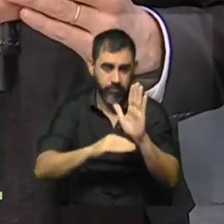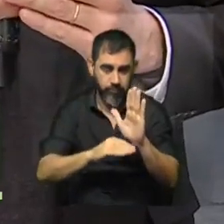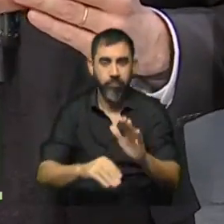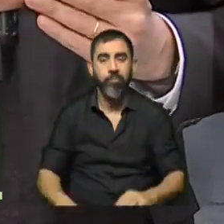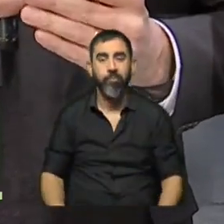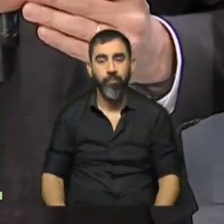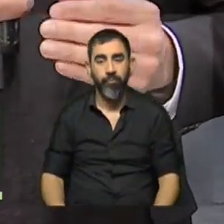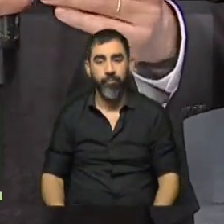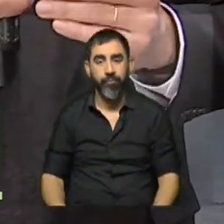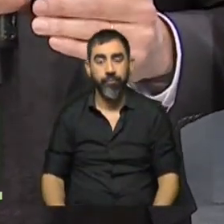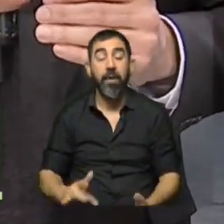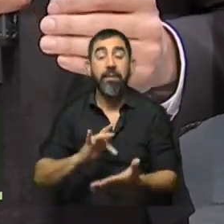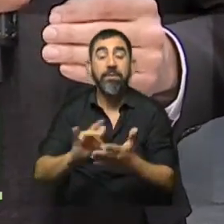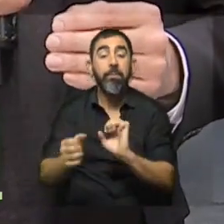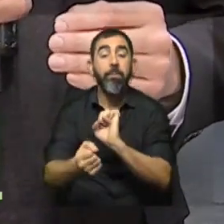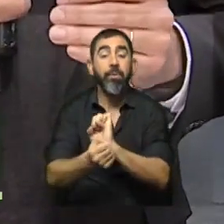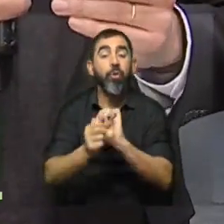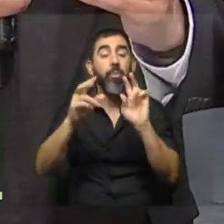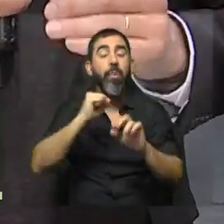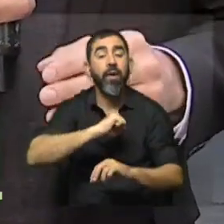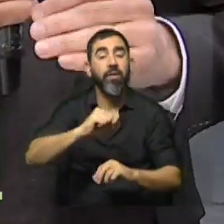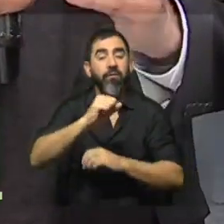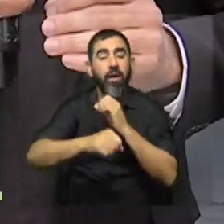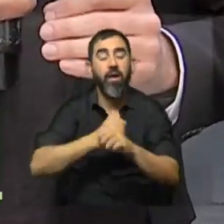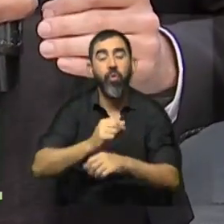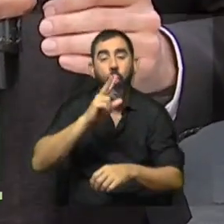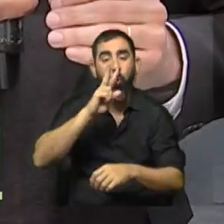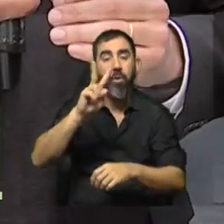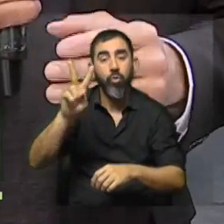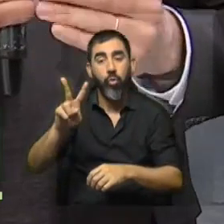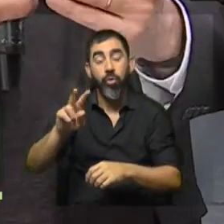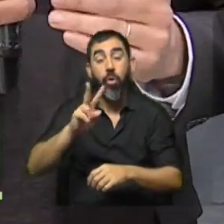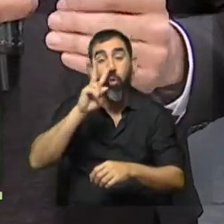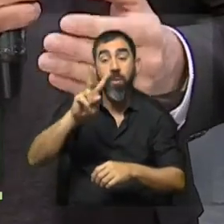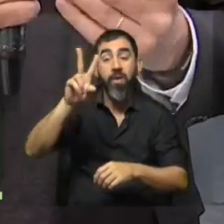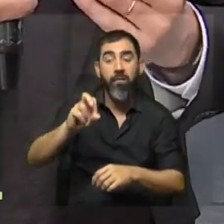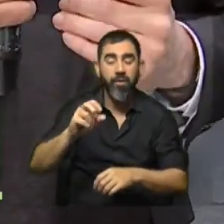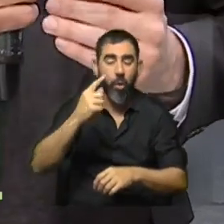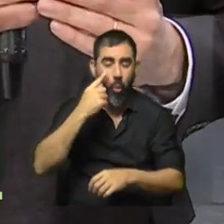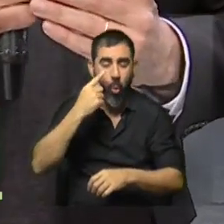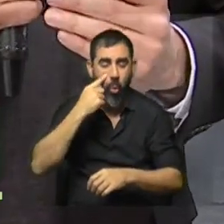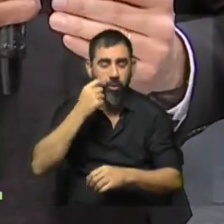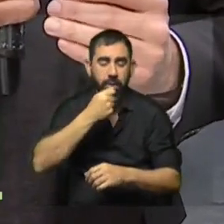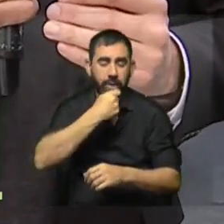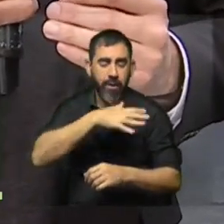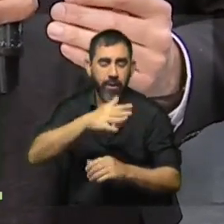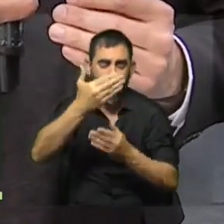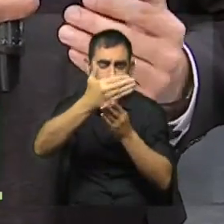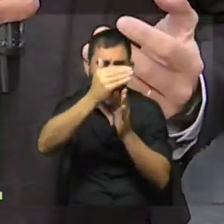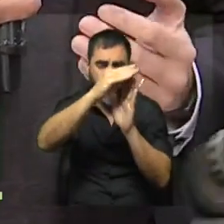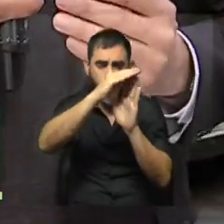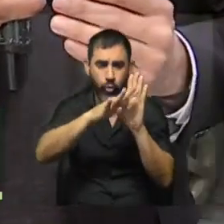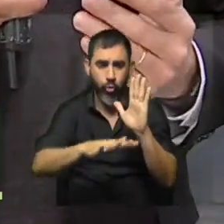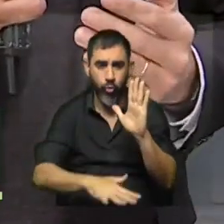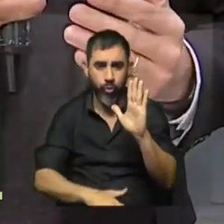procesamiento sin prisión por el delito de estafa del año 2002 y desde el 2020 se conoce el legajo del